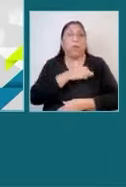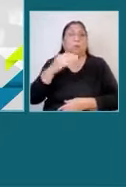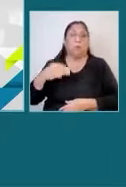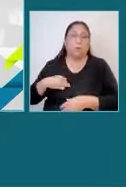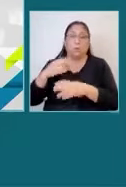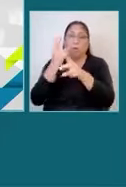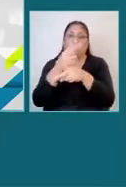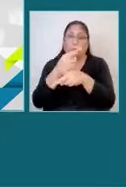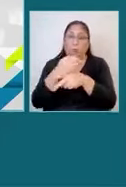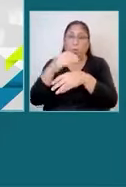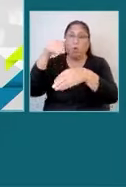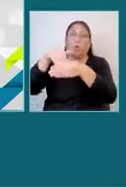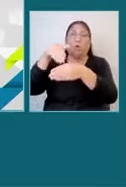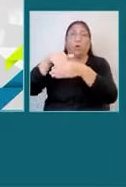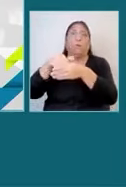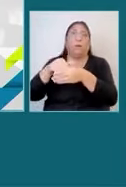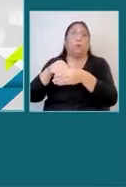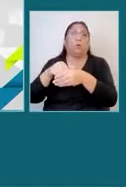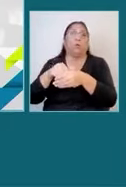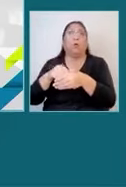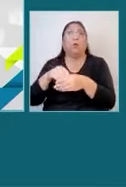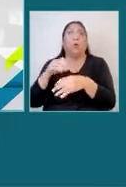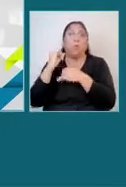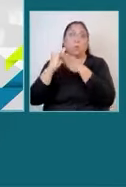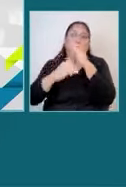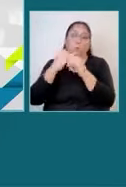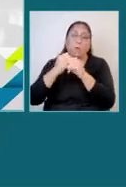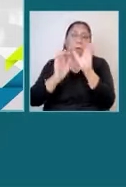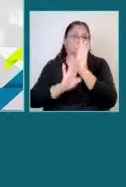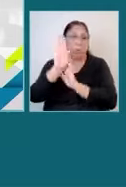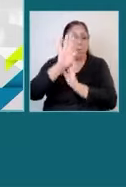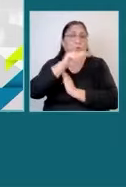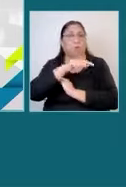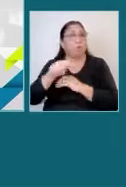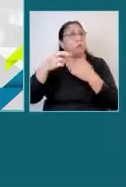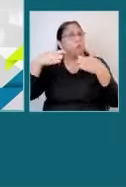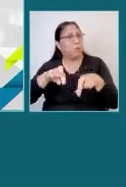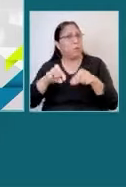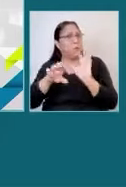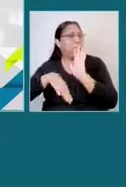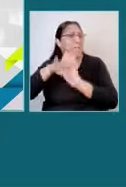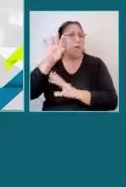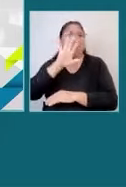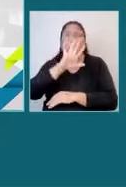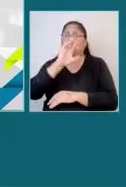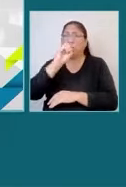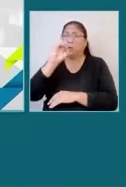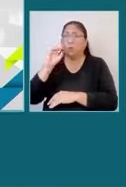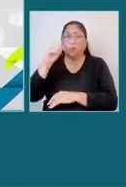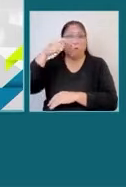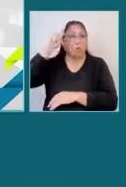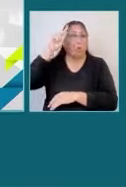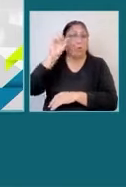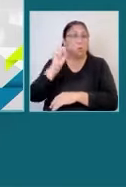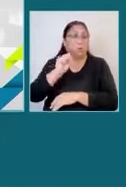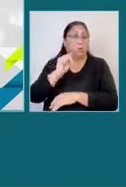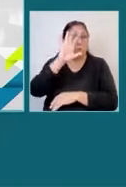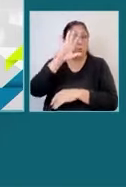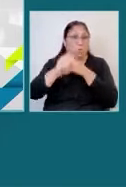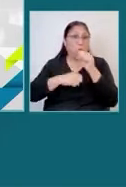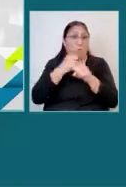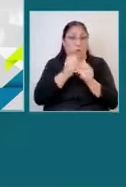Banco Interamericano de Desarrollo. Eso nos va a permitir tener más de 500 millones de soles por 5 años